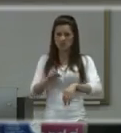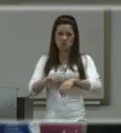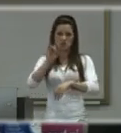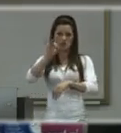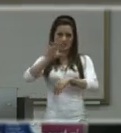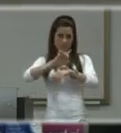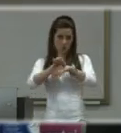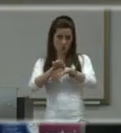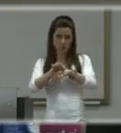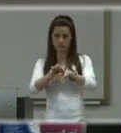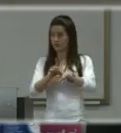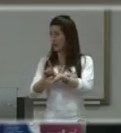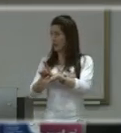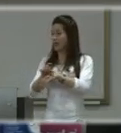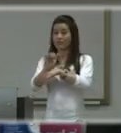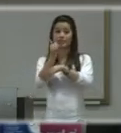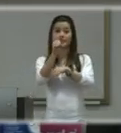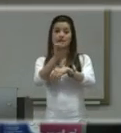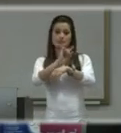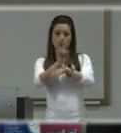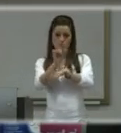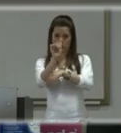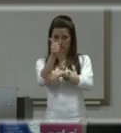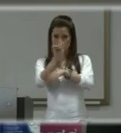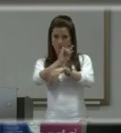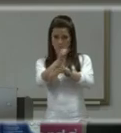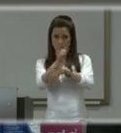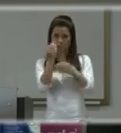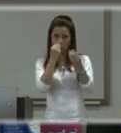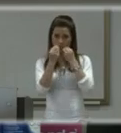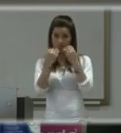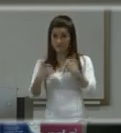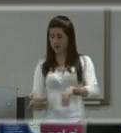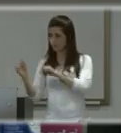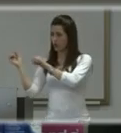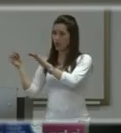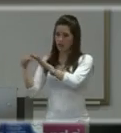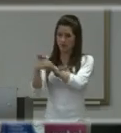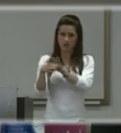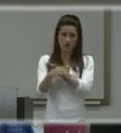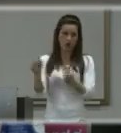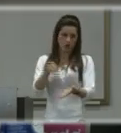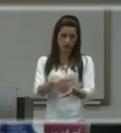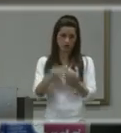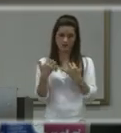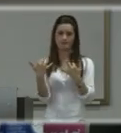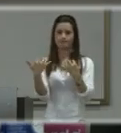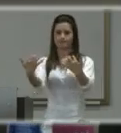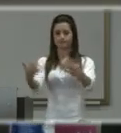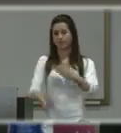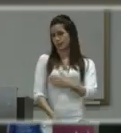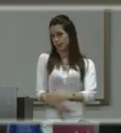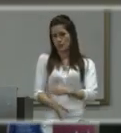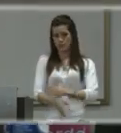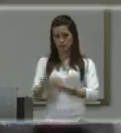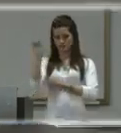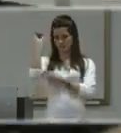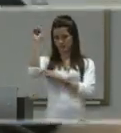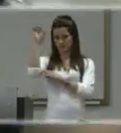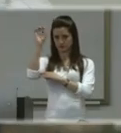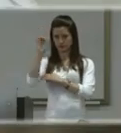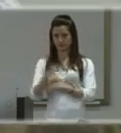minutos. No, 10. ¿No? ¿10? Bueno, de 10 minutos. Y volvamos a ingresar para continuar con la siguiente